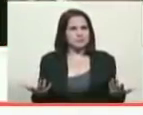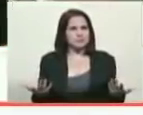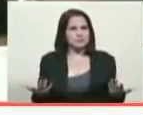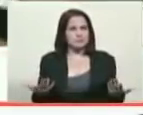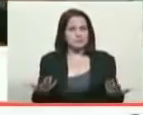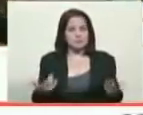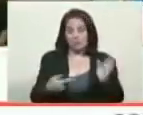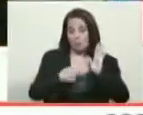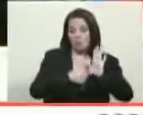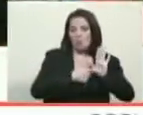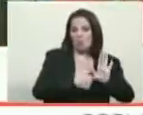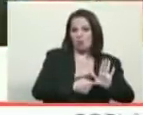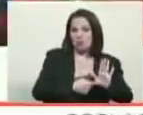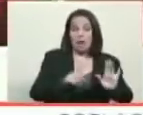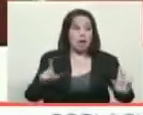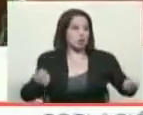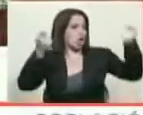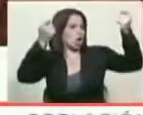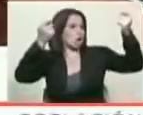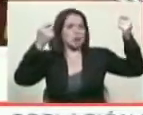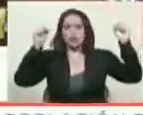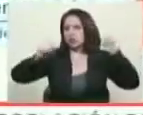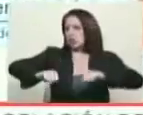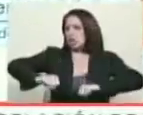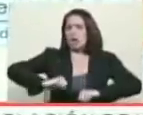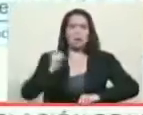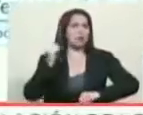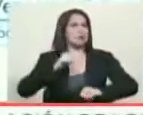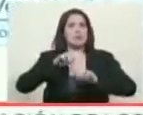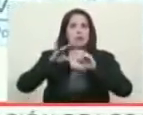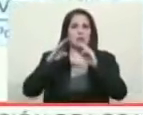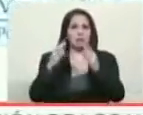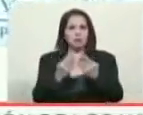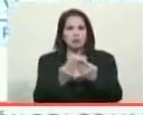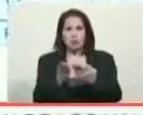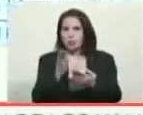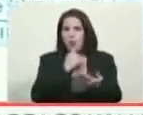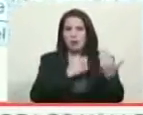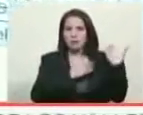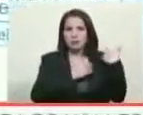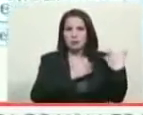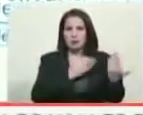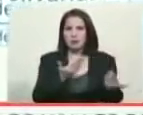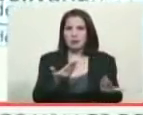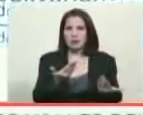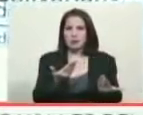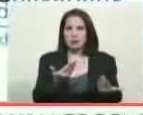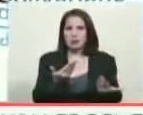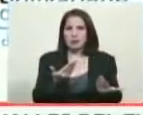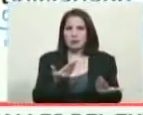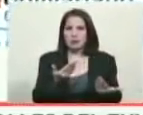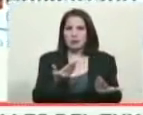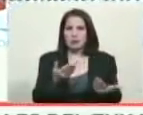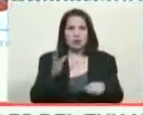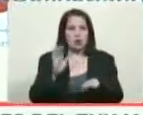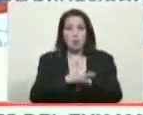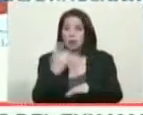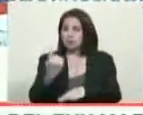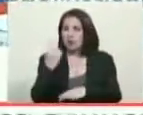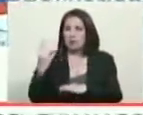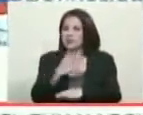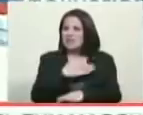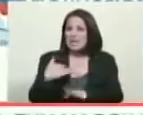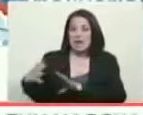presentarse como los salvadores la policía del mundo es muy responsable porque lo que viene es por la riqueza y no lo